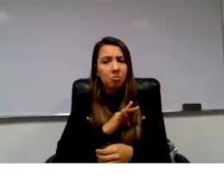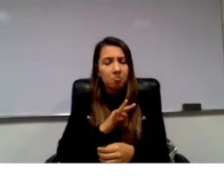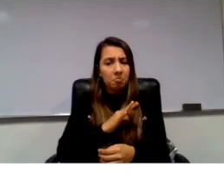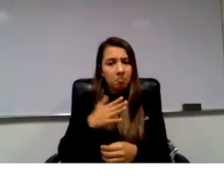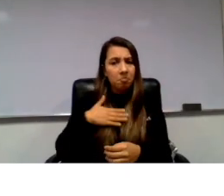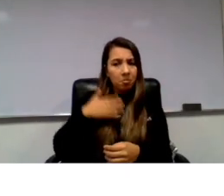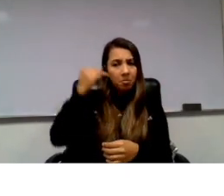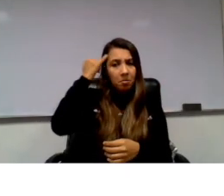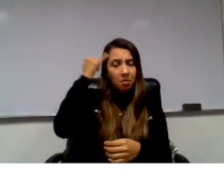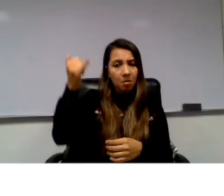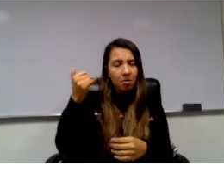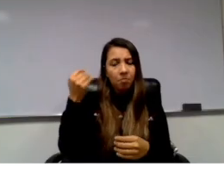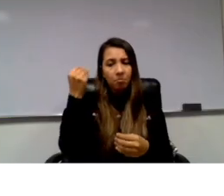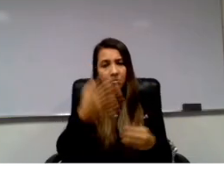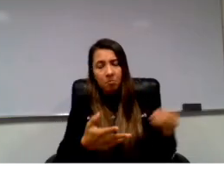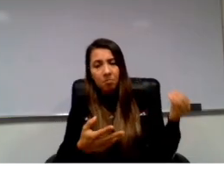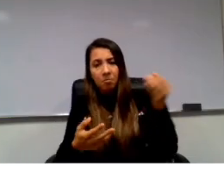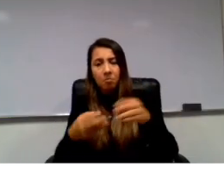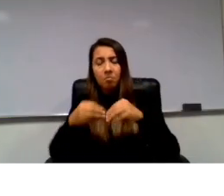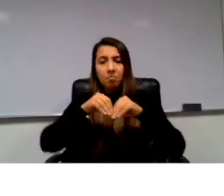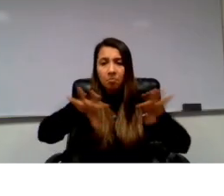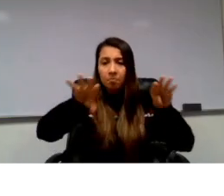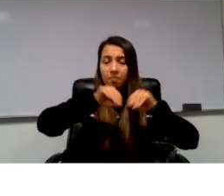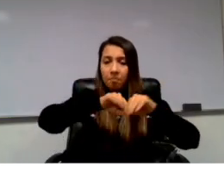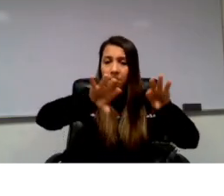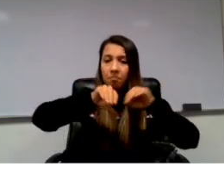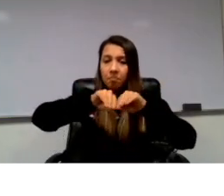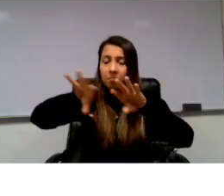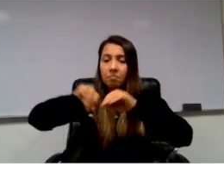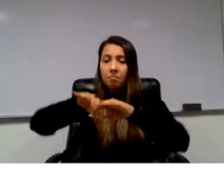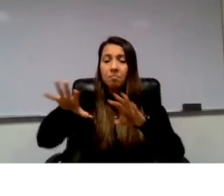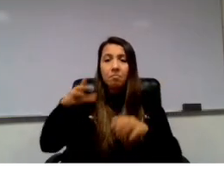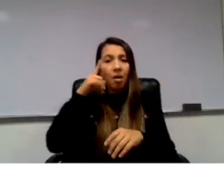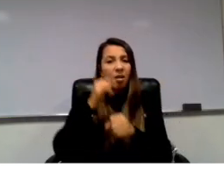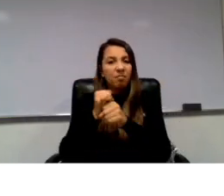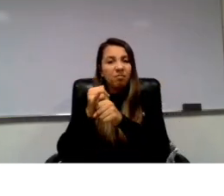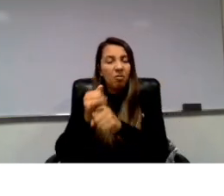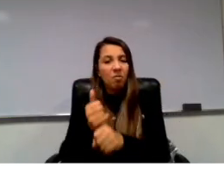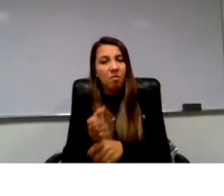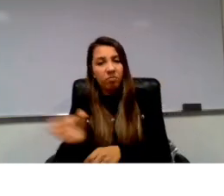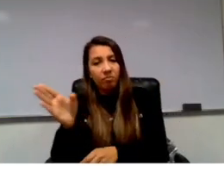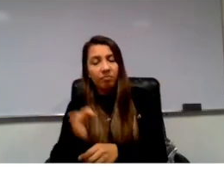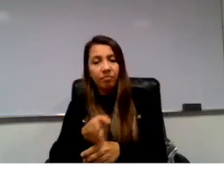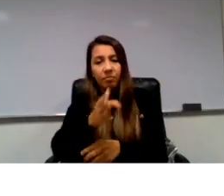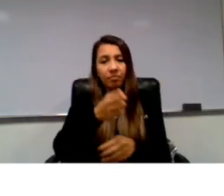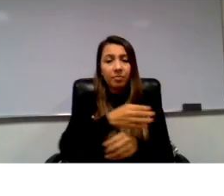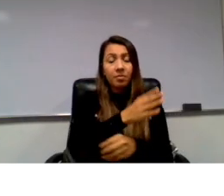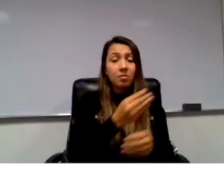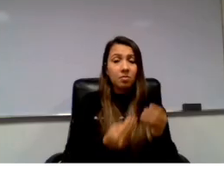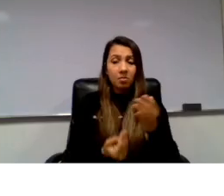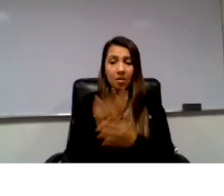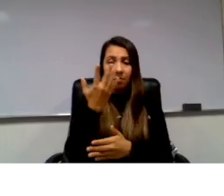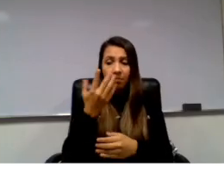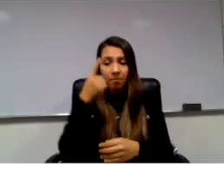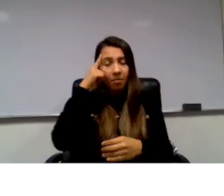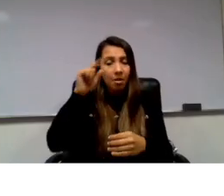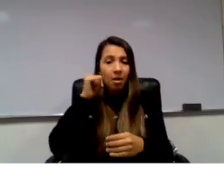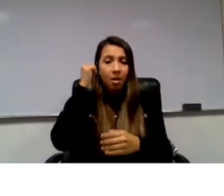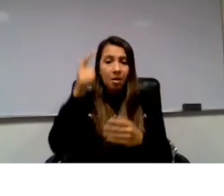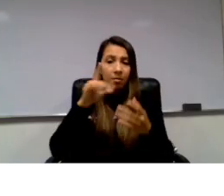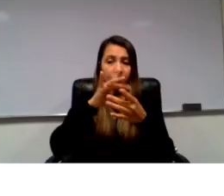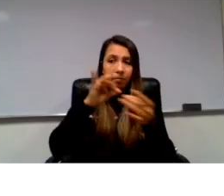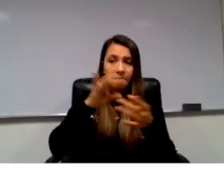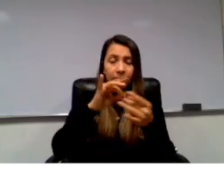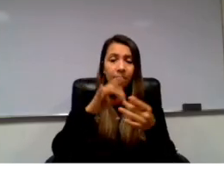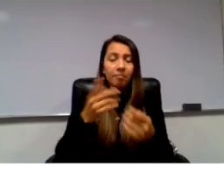necesariamente tenían todo el sustento, pero que podían guiar un nuevo campo, ¿no? O unas nuevas avenidas para explicar algo